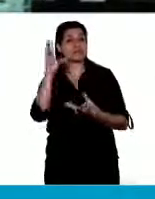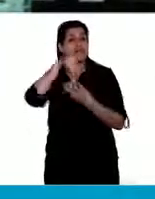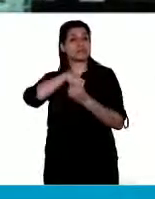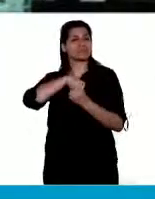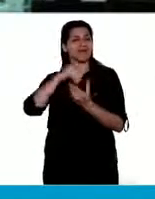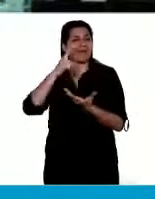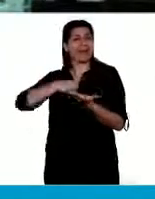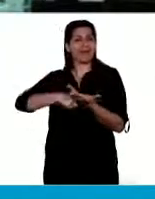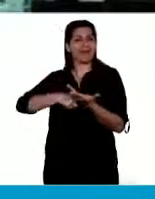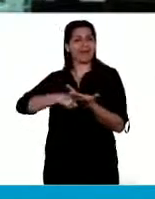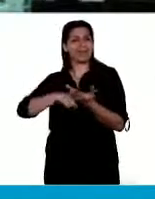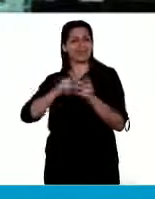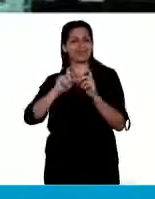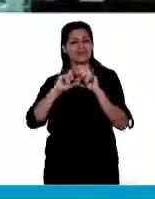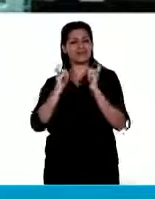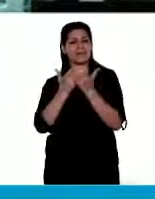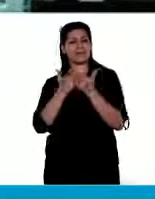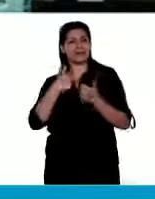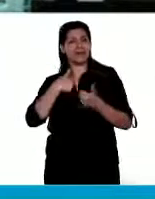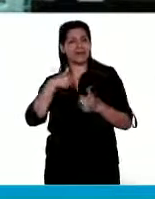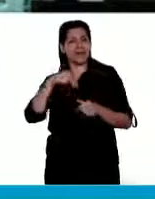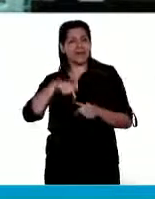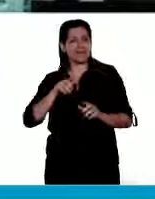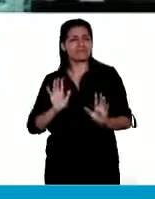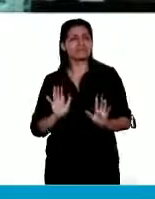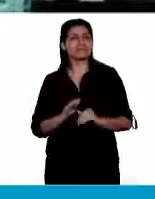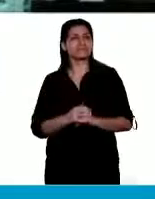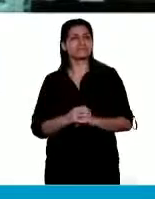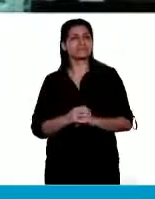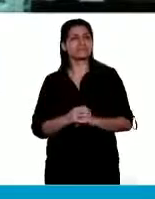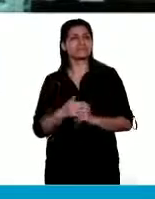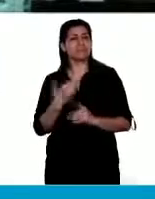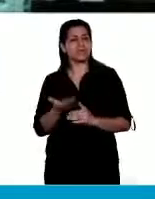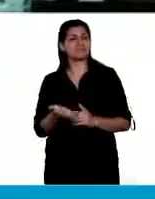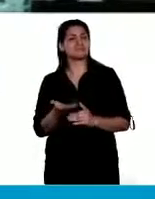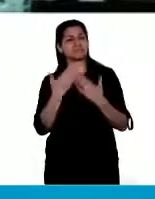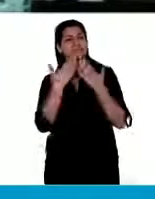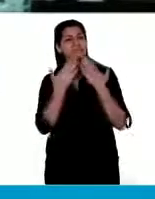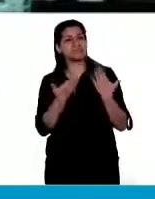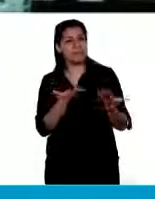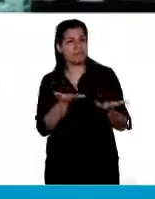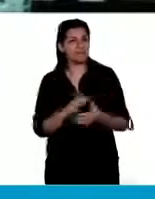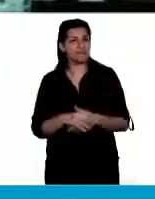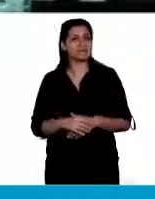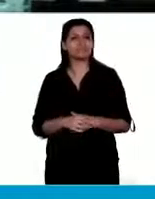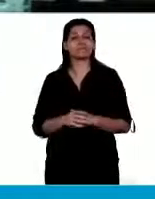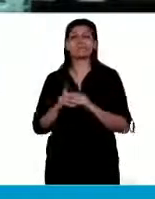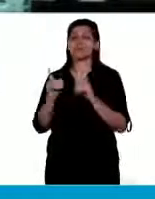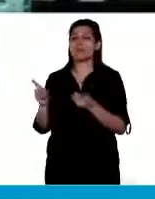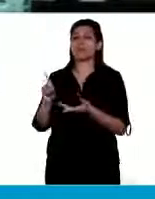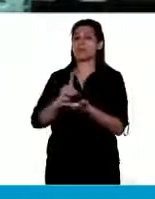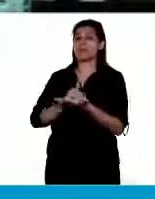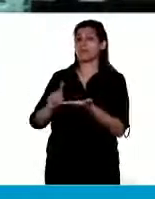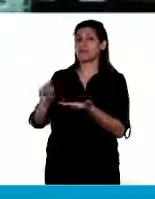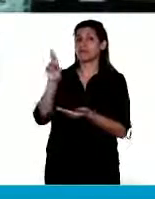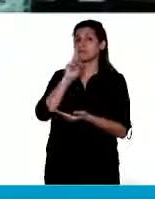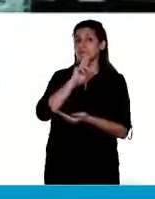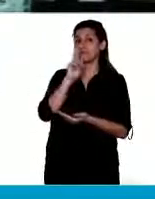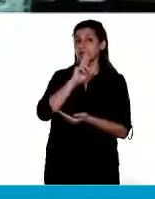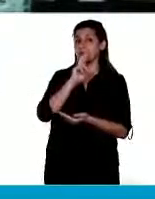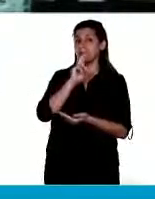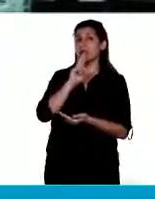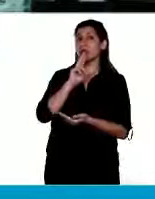esta Cámara. Por eso le agradezco mucho. Y también a la diputada